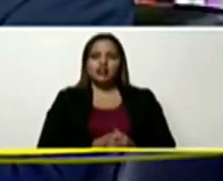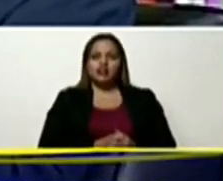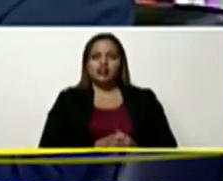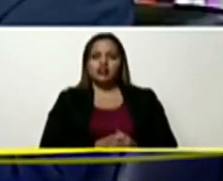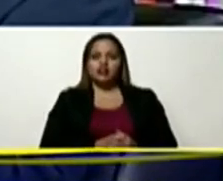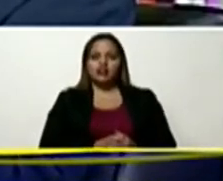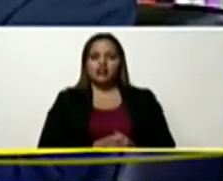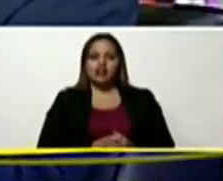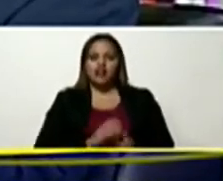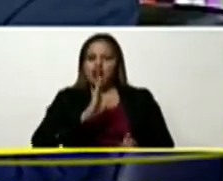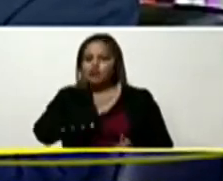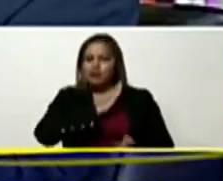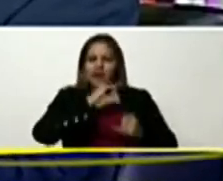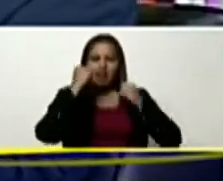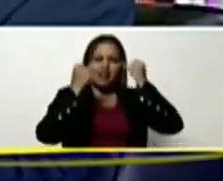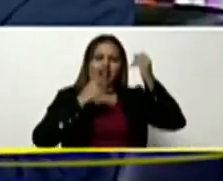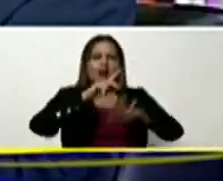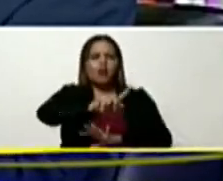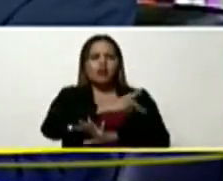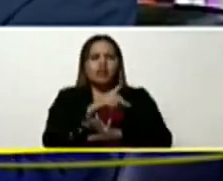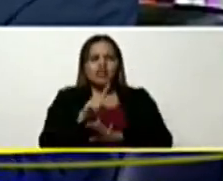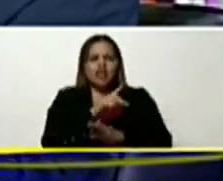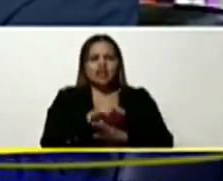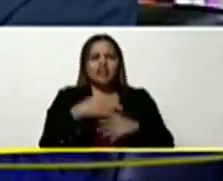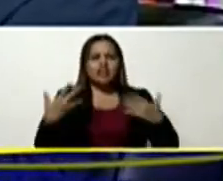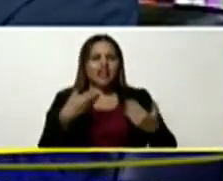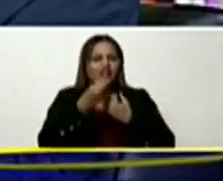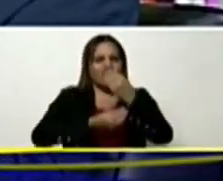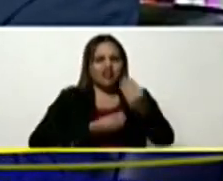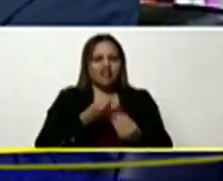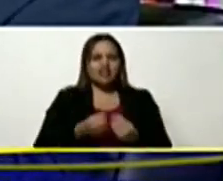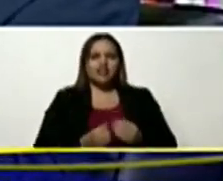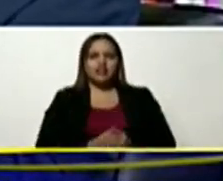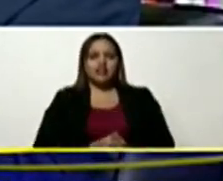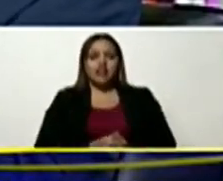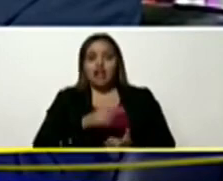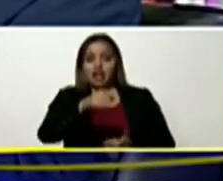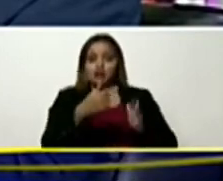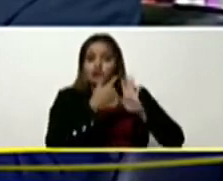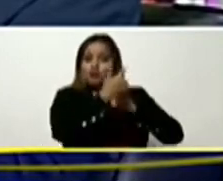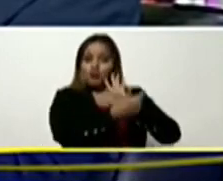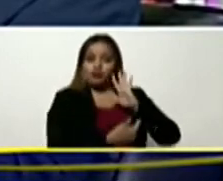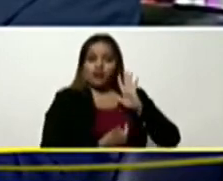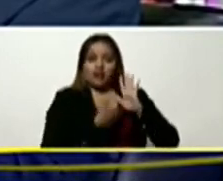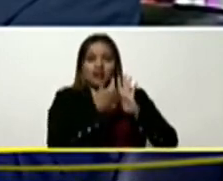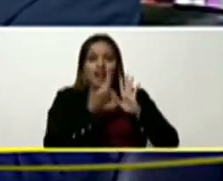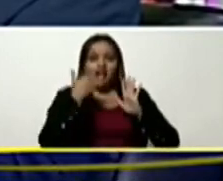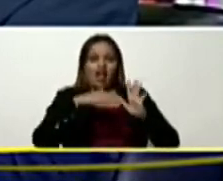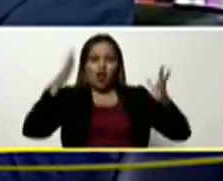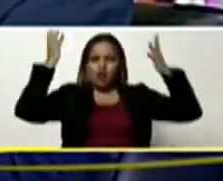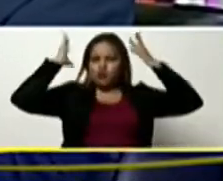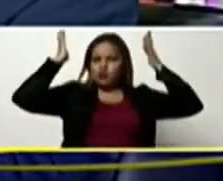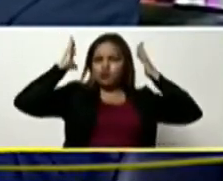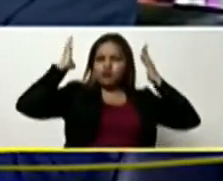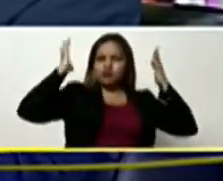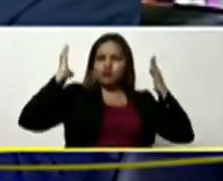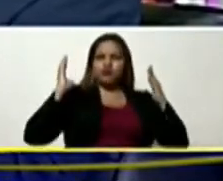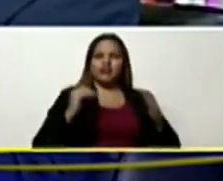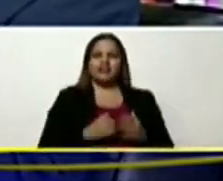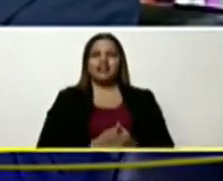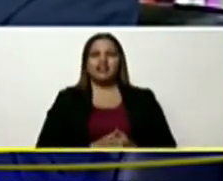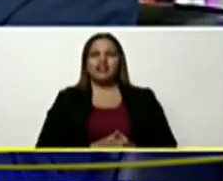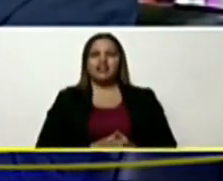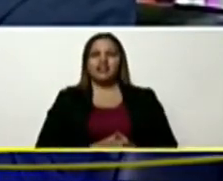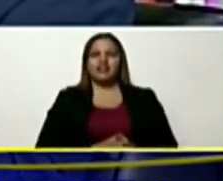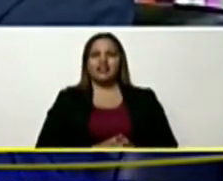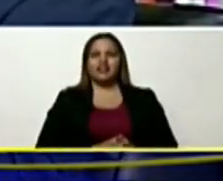su poesía, de lo que iba a ser. Y bueno, por eso la portada es con aquella melena. La